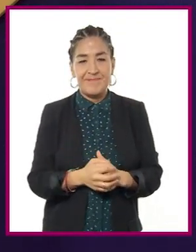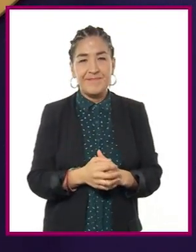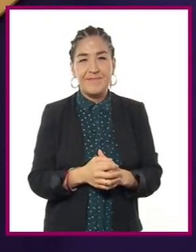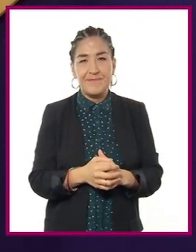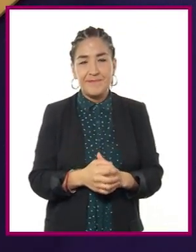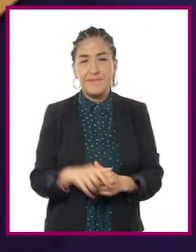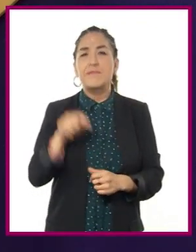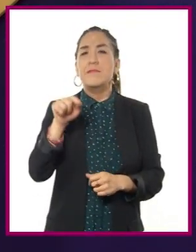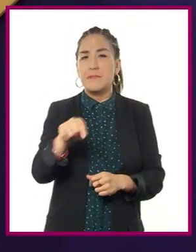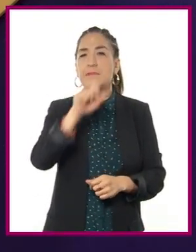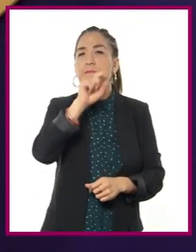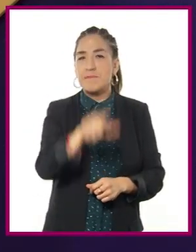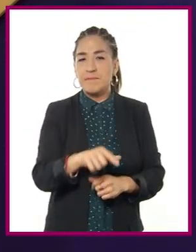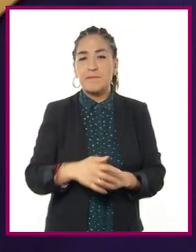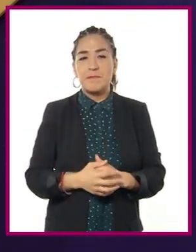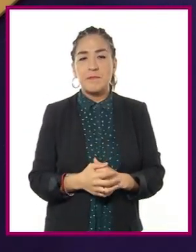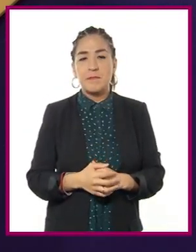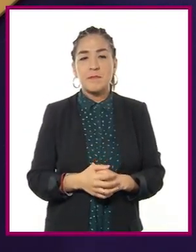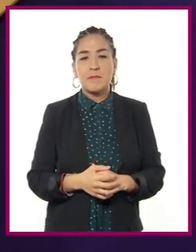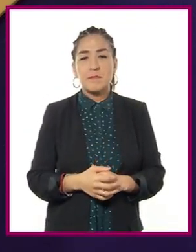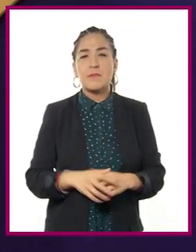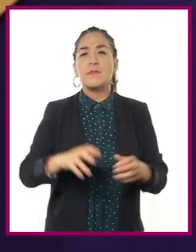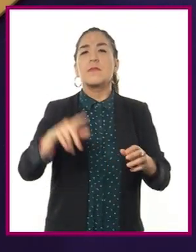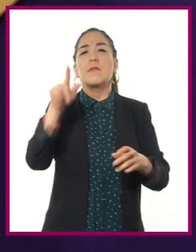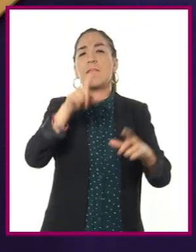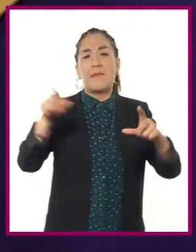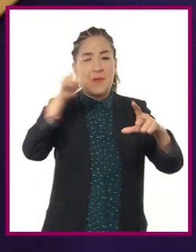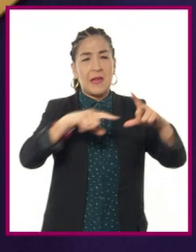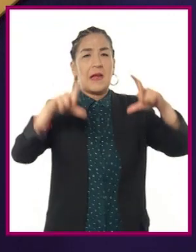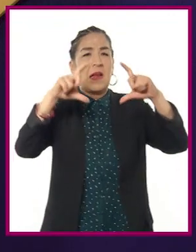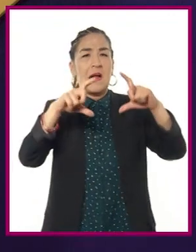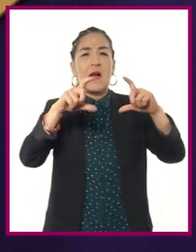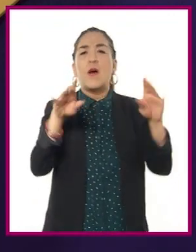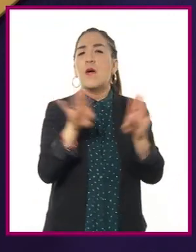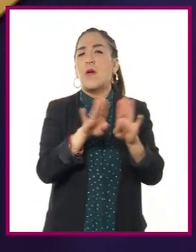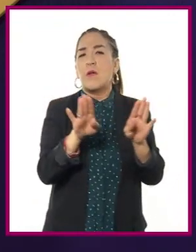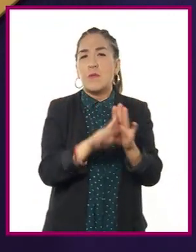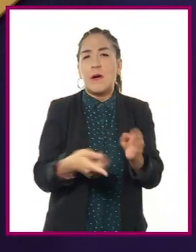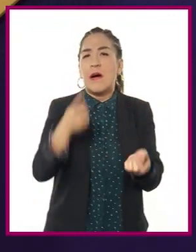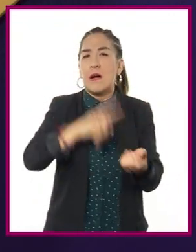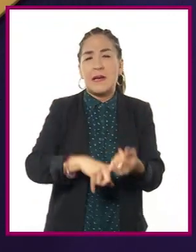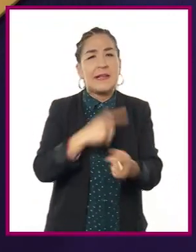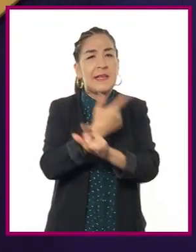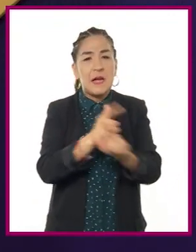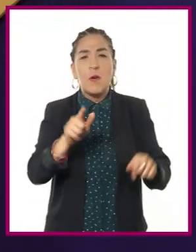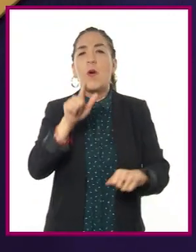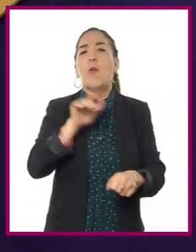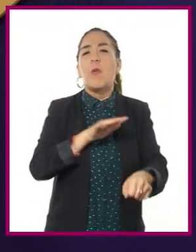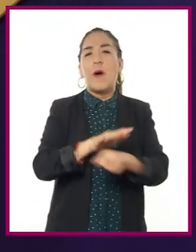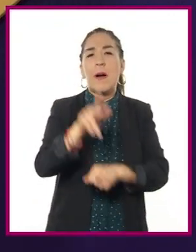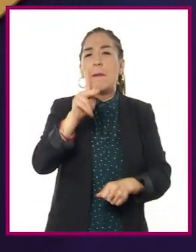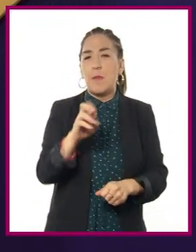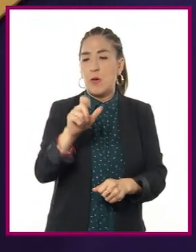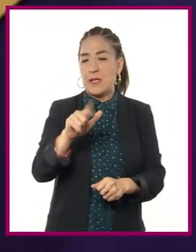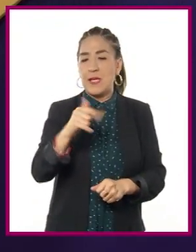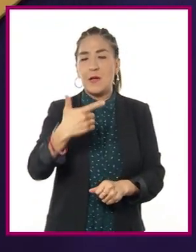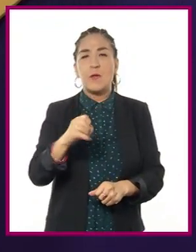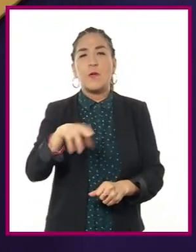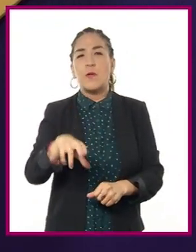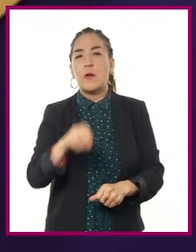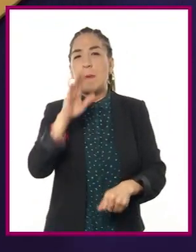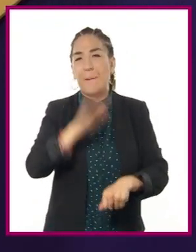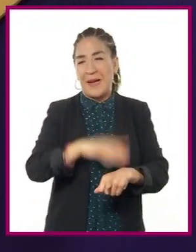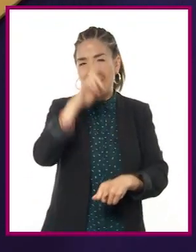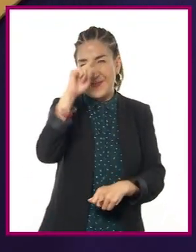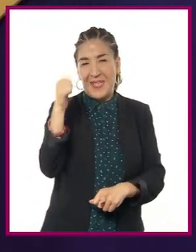Es así como, dada una circunferencia cualquiera, el polígono regular más sencillo de trazar en